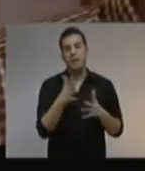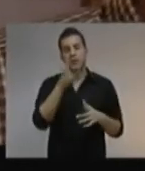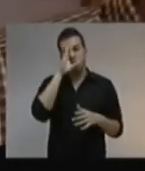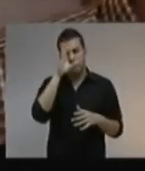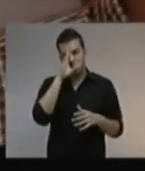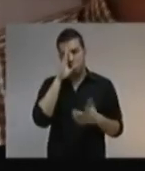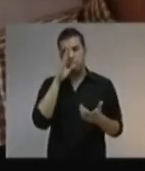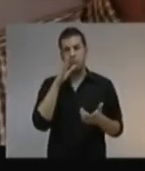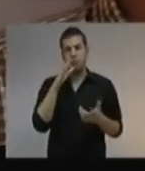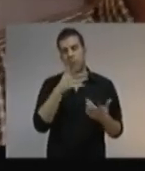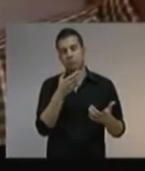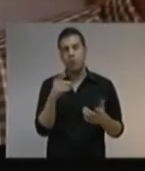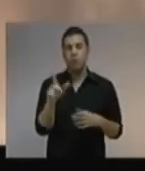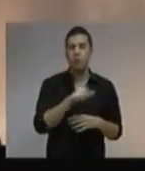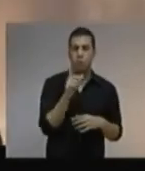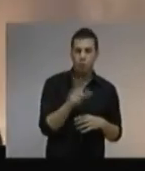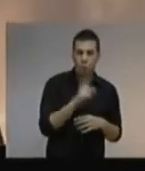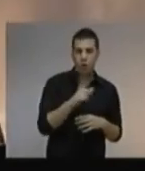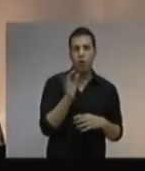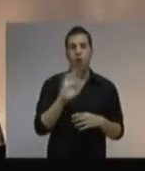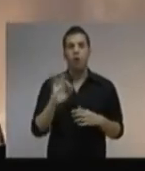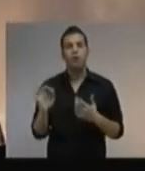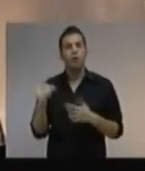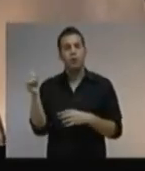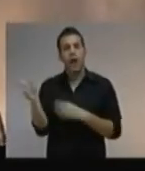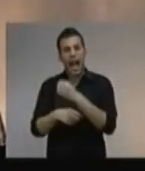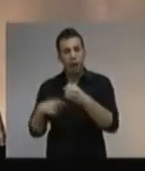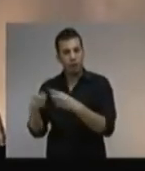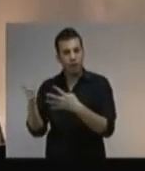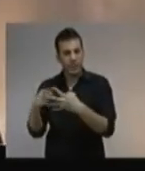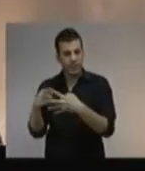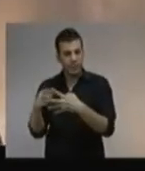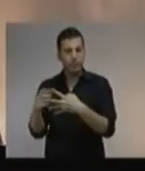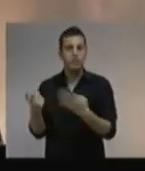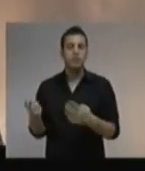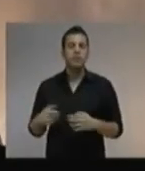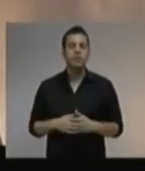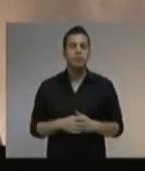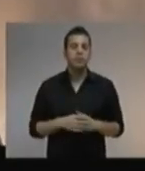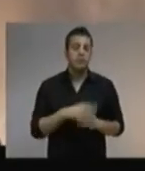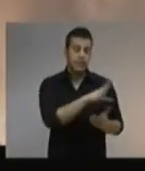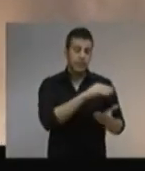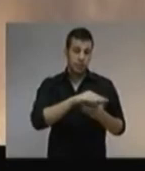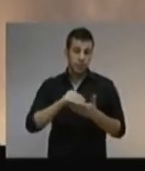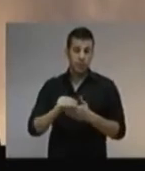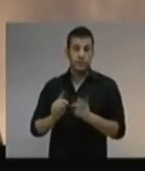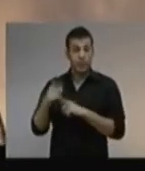julio, finales de julio, principio de agosto. Una vez tenemos esta flor recogida, ¿cómo se consigue el cuajo?